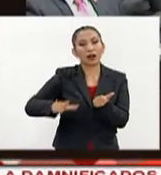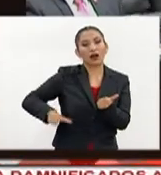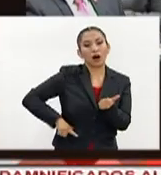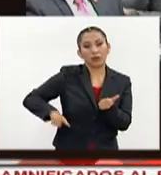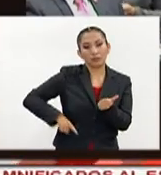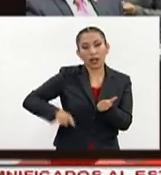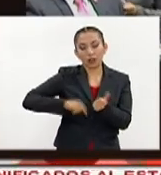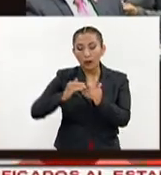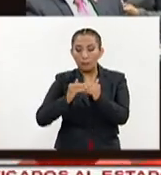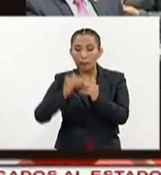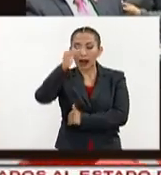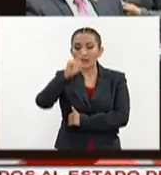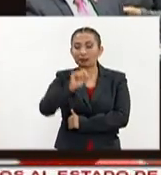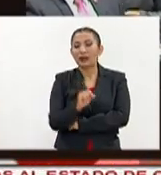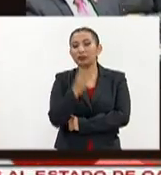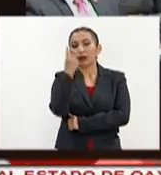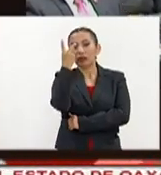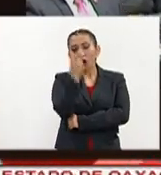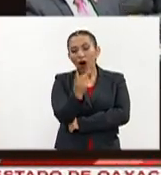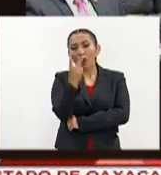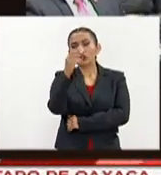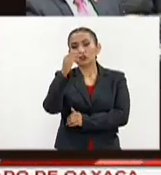participable se incrementa en